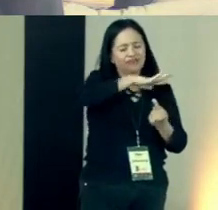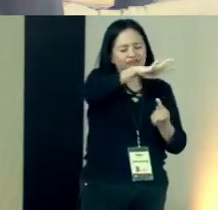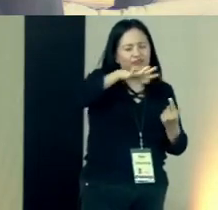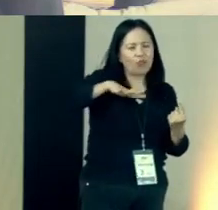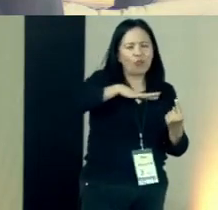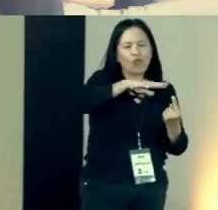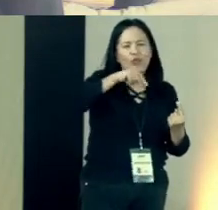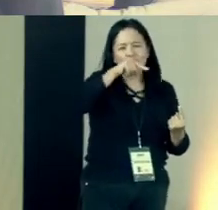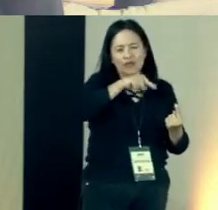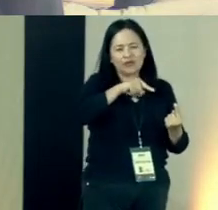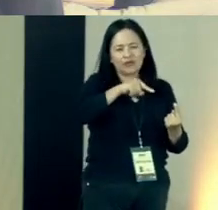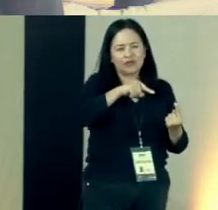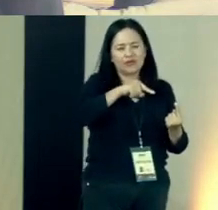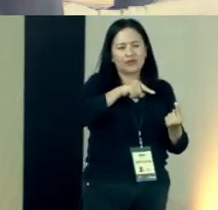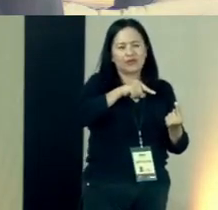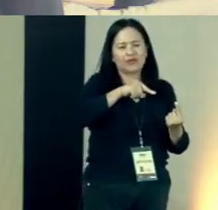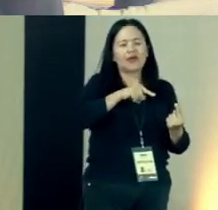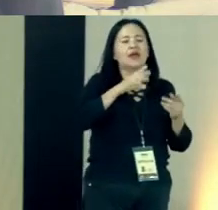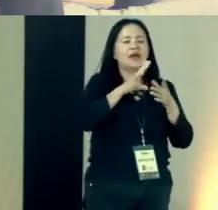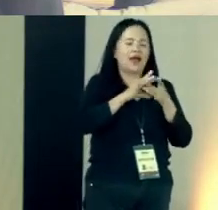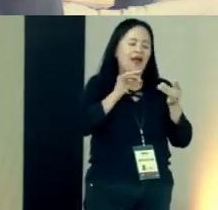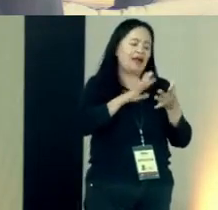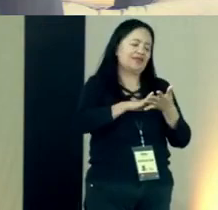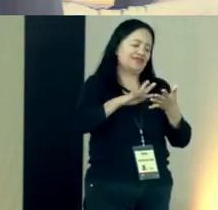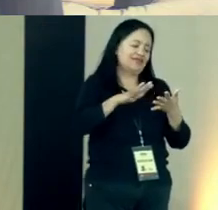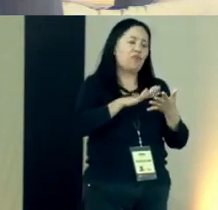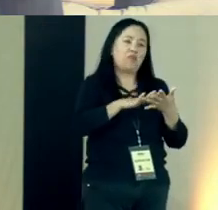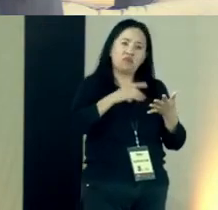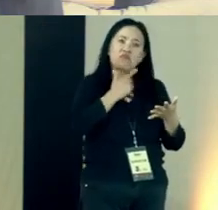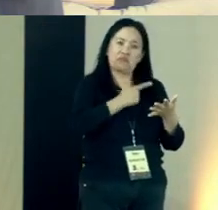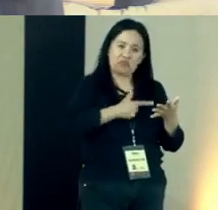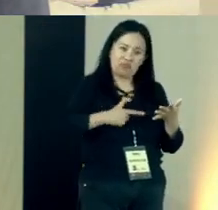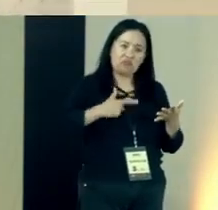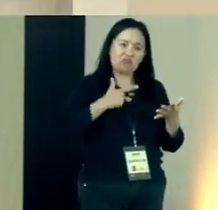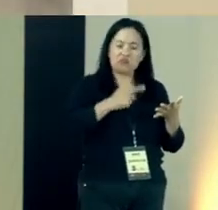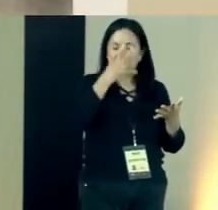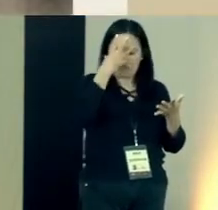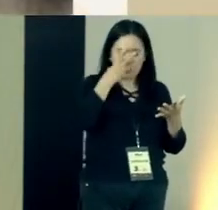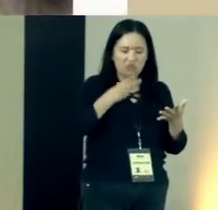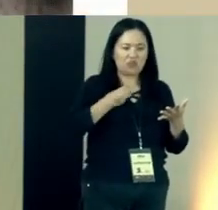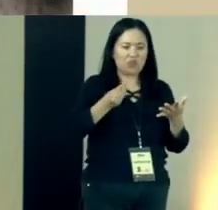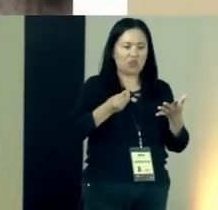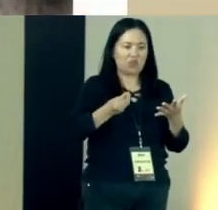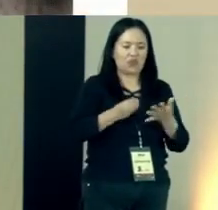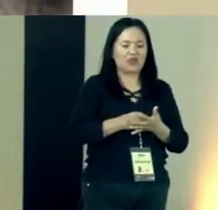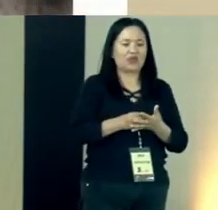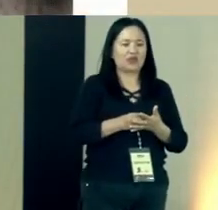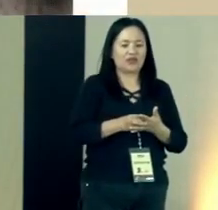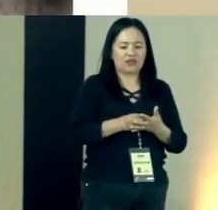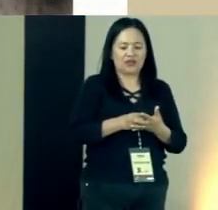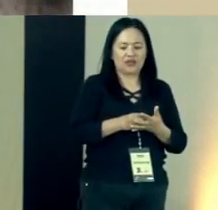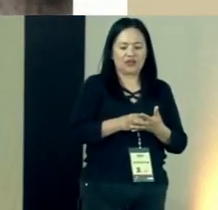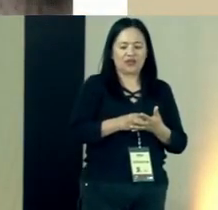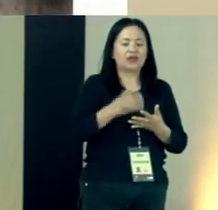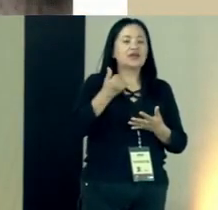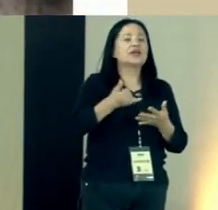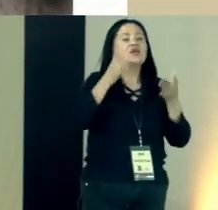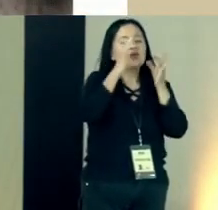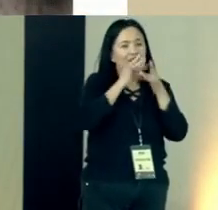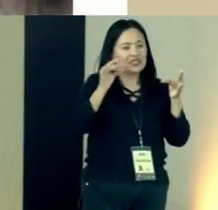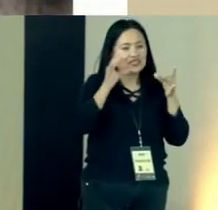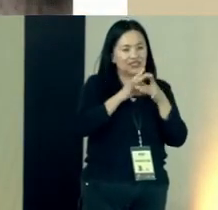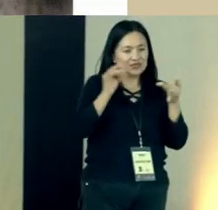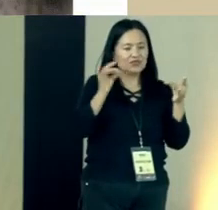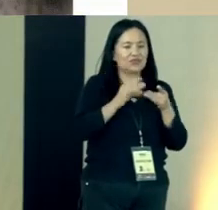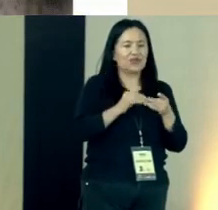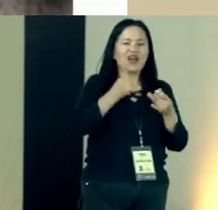hace que los cuentos se enriquezcan completamente, y que además en el prólogo Paula también se da la tarea de explicarnos muy